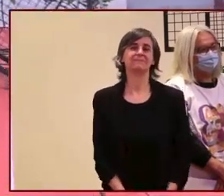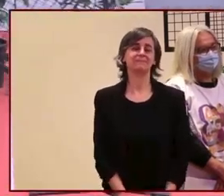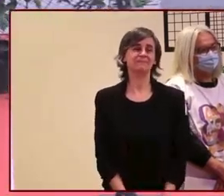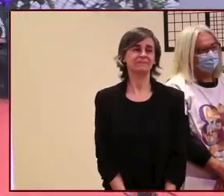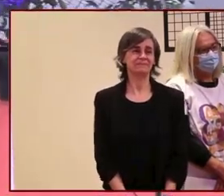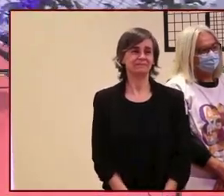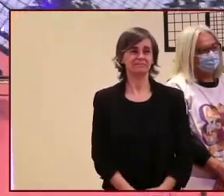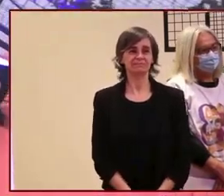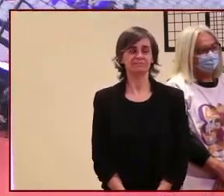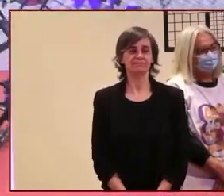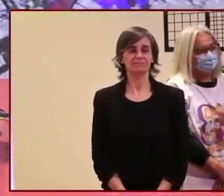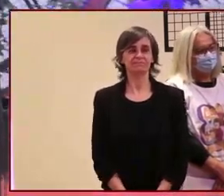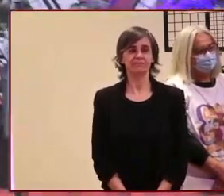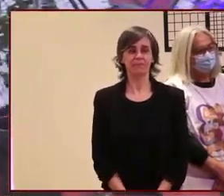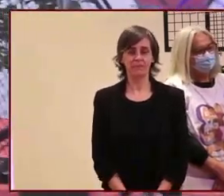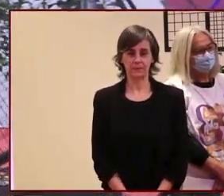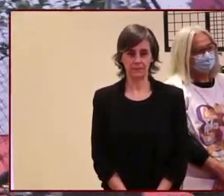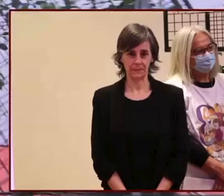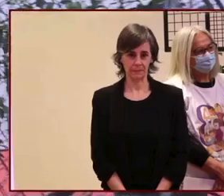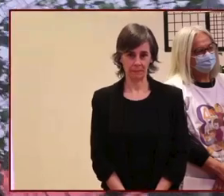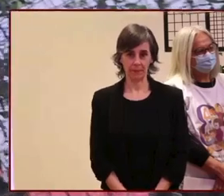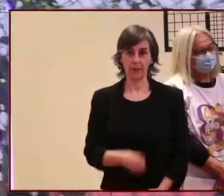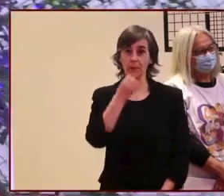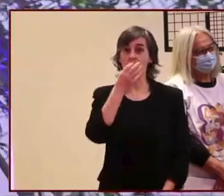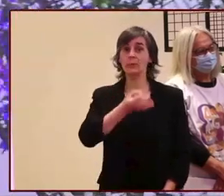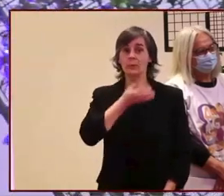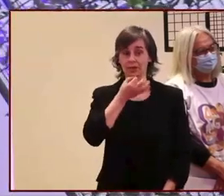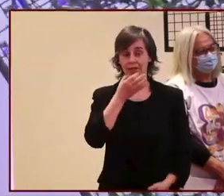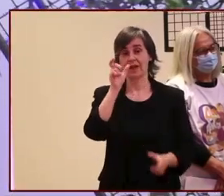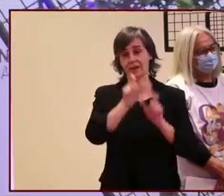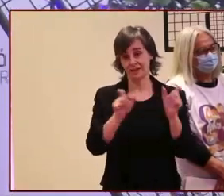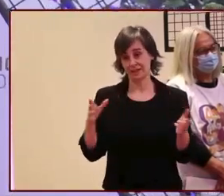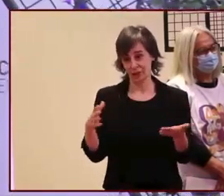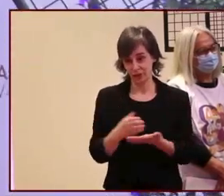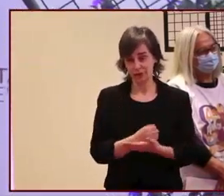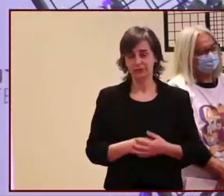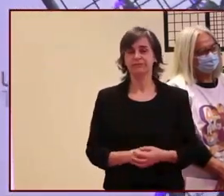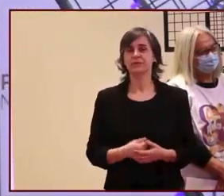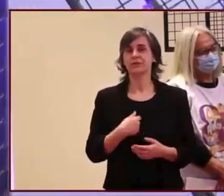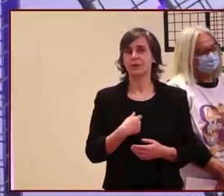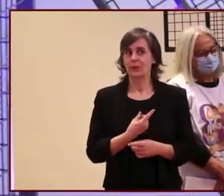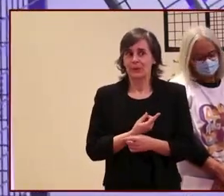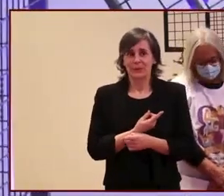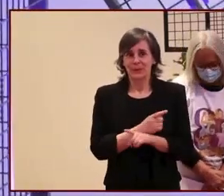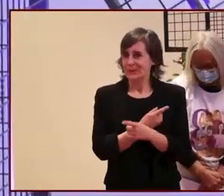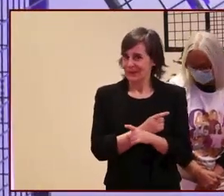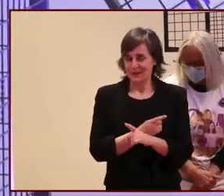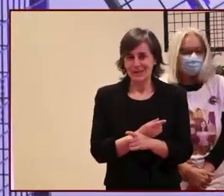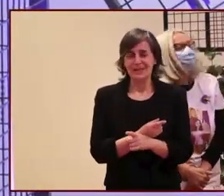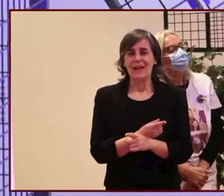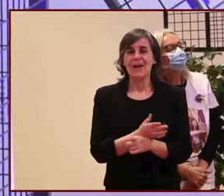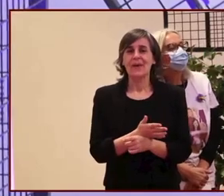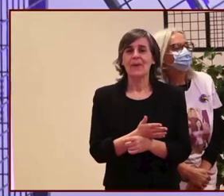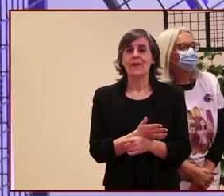que ocupa va a ser este sitio buenas tardes a todos estoy muy nerviosa porque